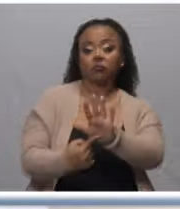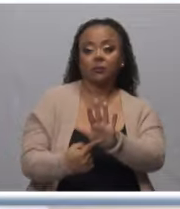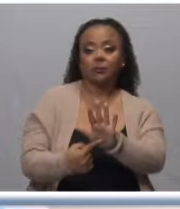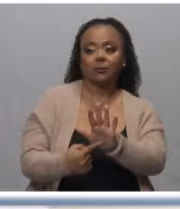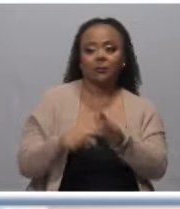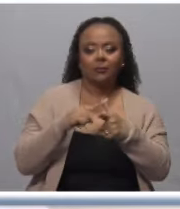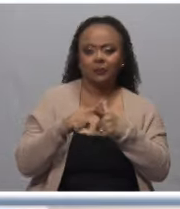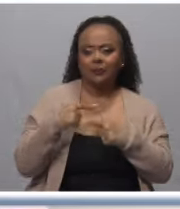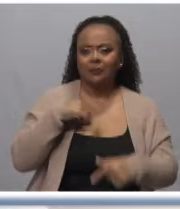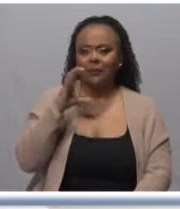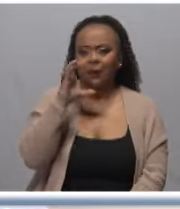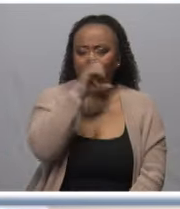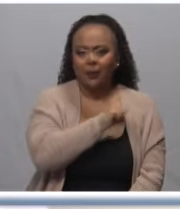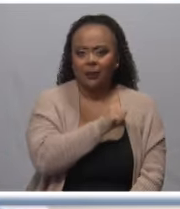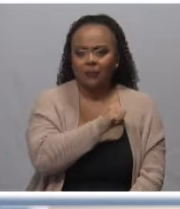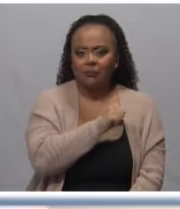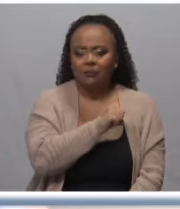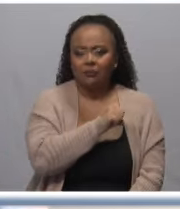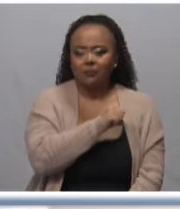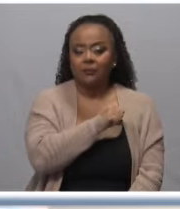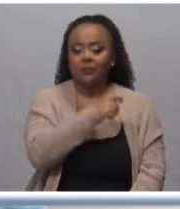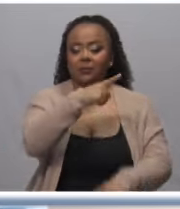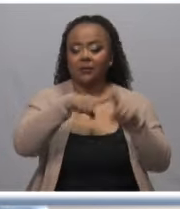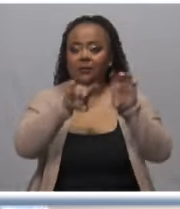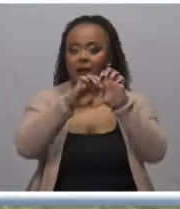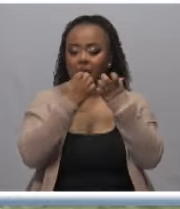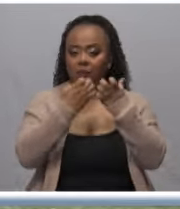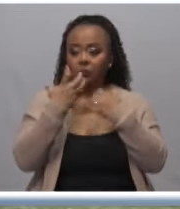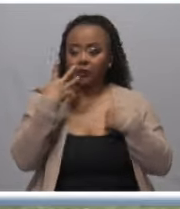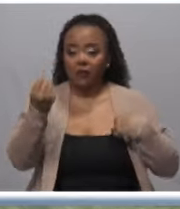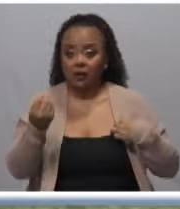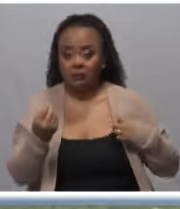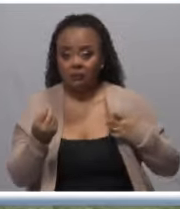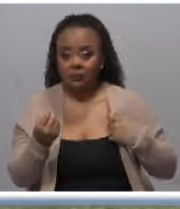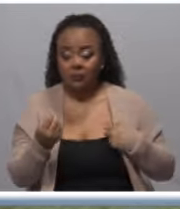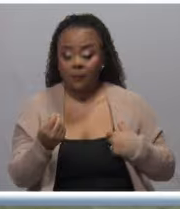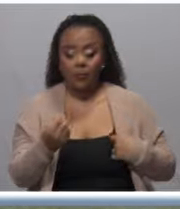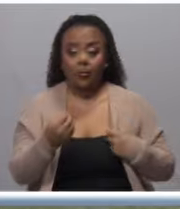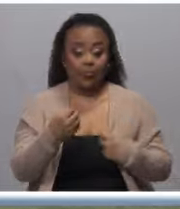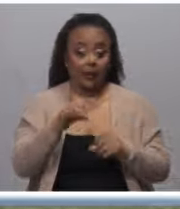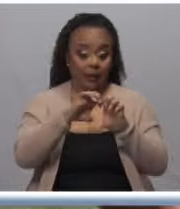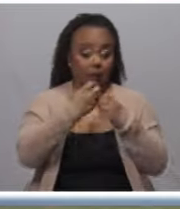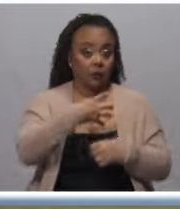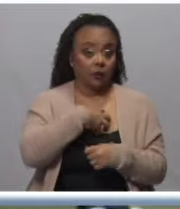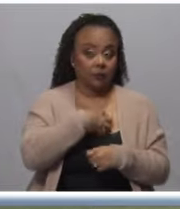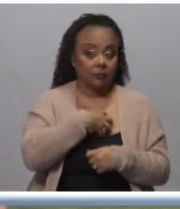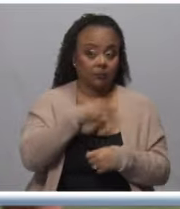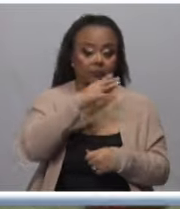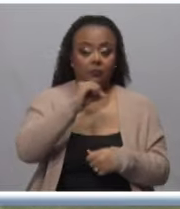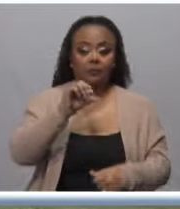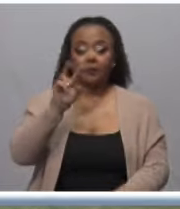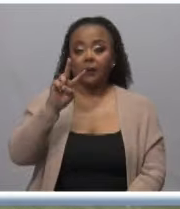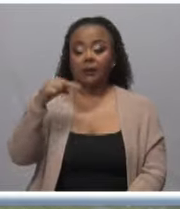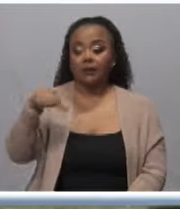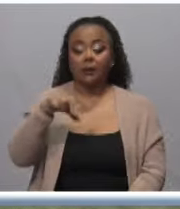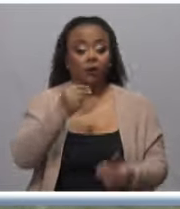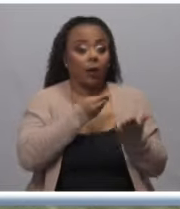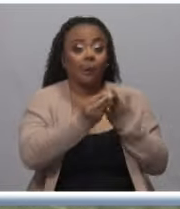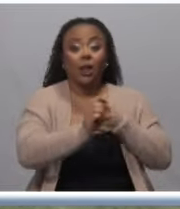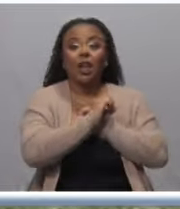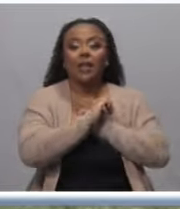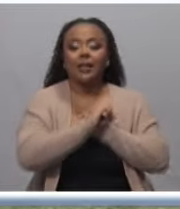entonces me doy cuenta que la mitad del equipo prácticamente se fue el que era titular y que a Vladimir no le han comprado